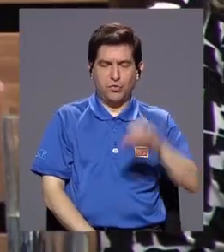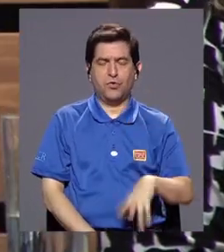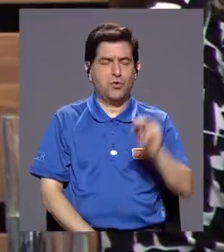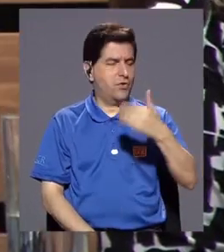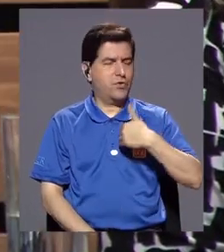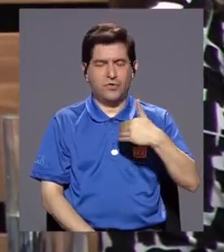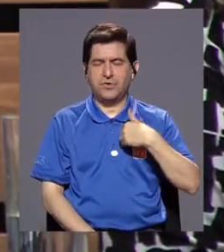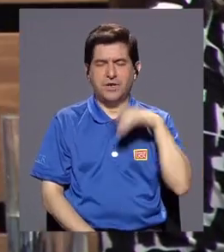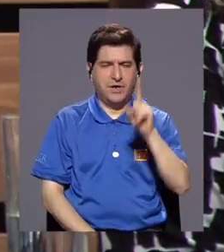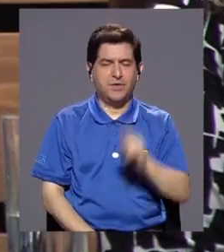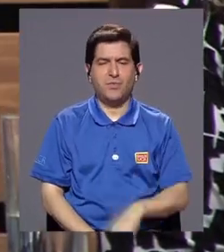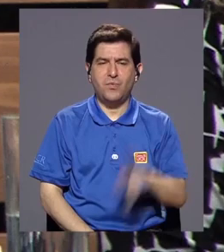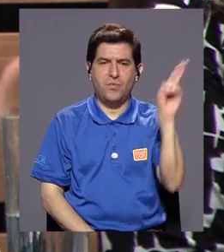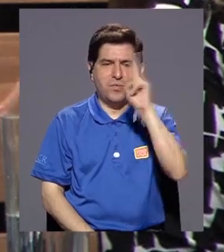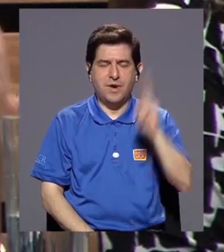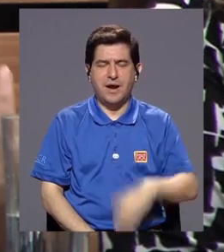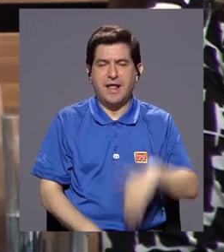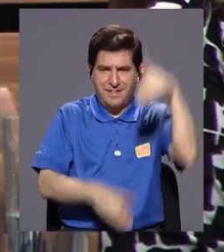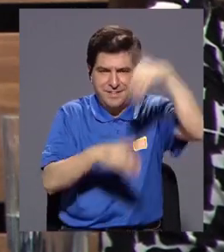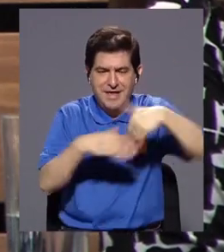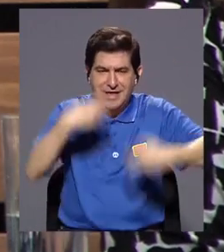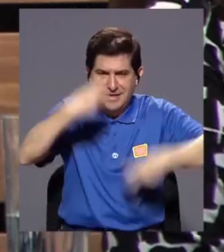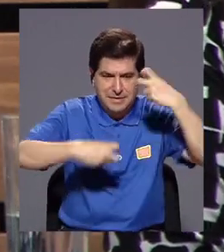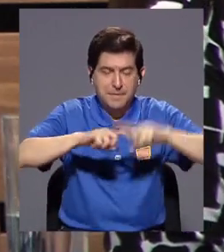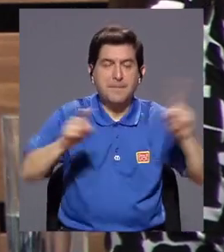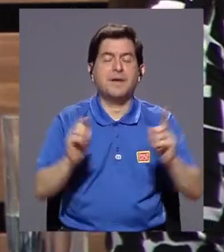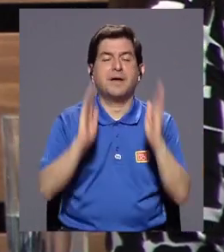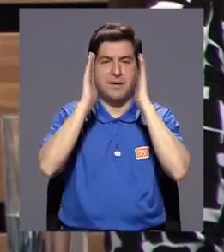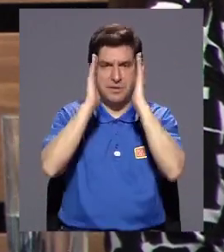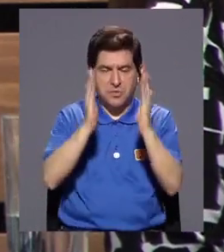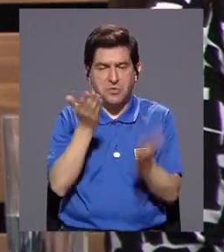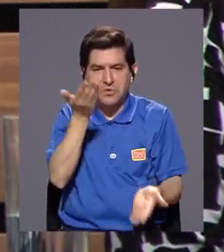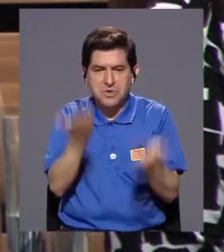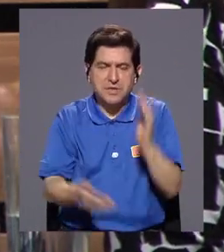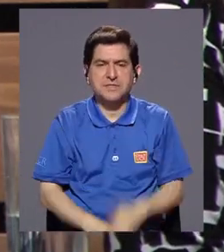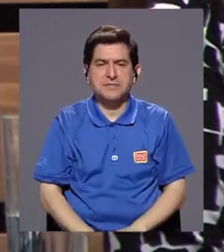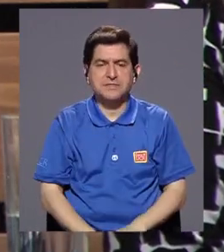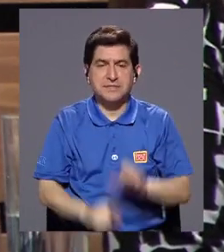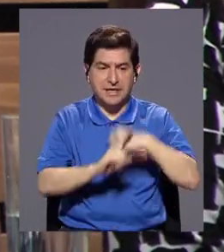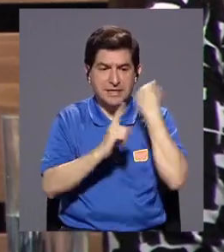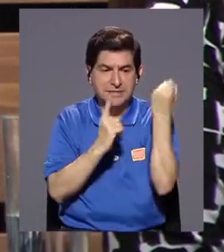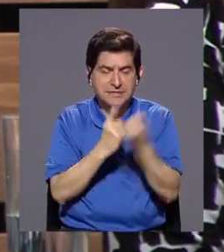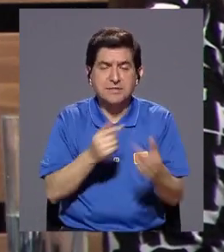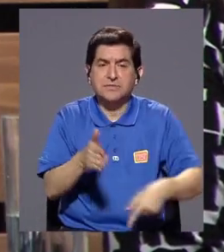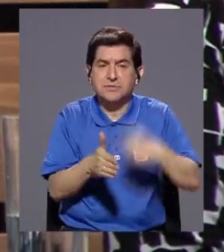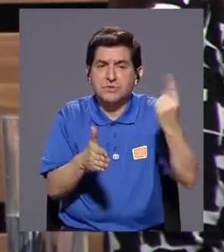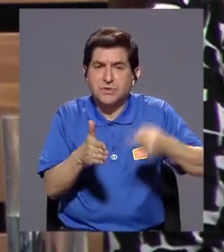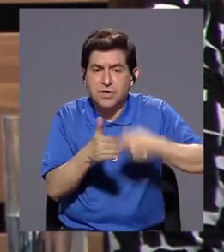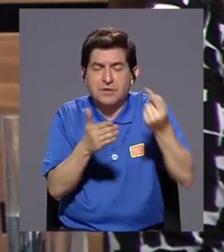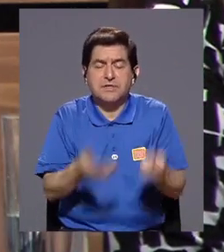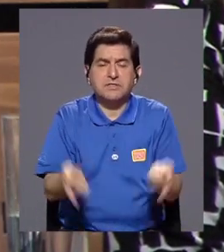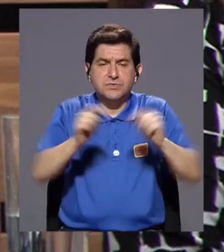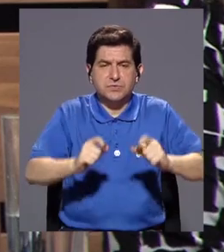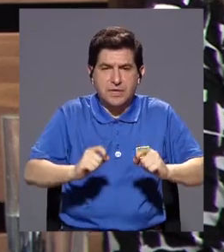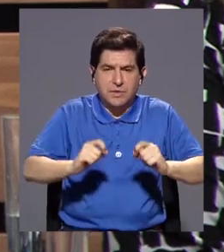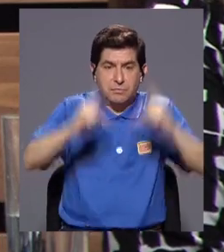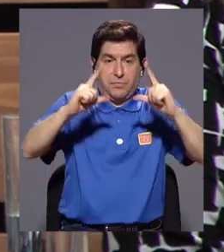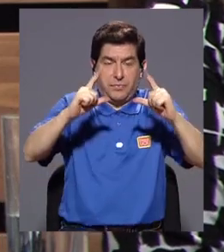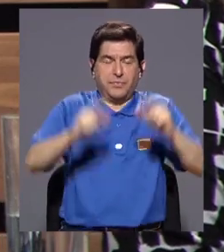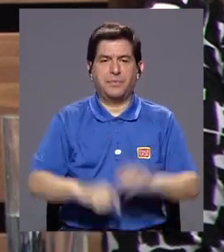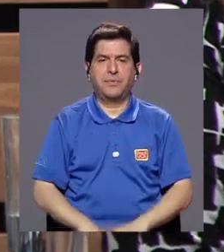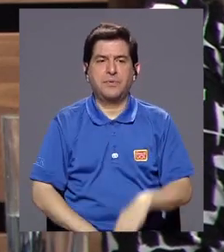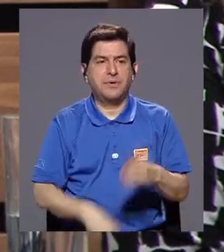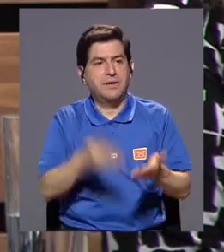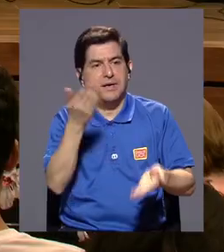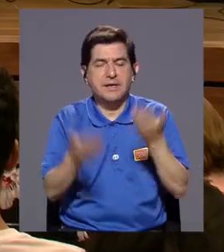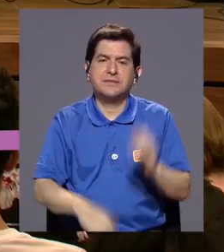una unidad de intervención en crisis, pues es atender algunos detonantes que en ocasiones se dan